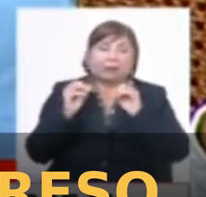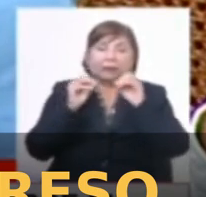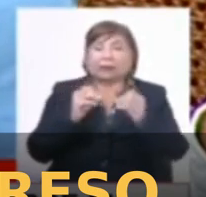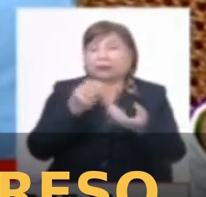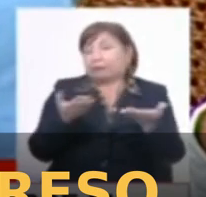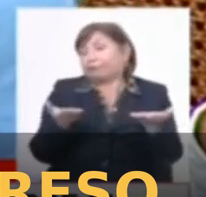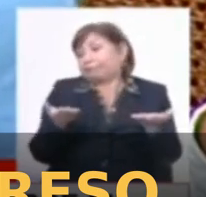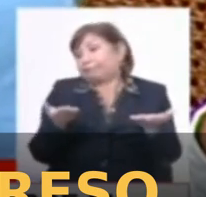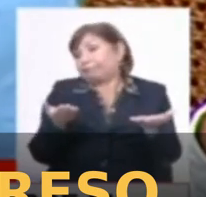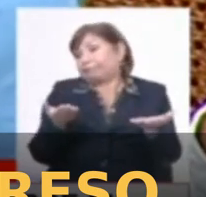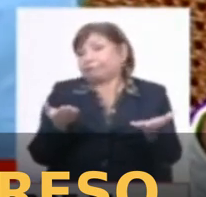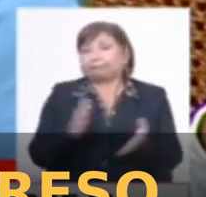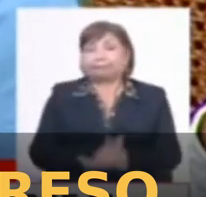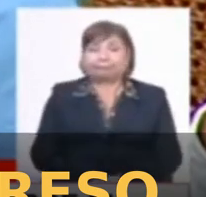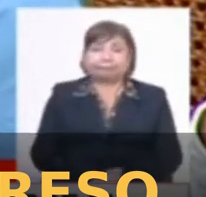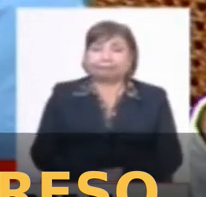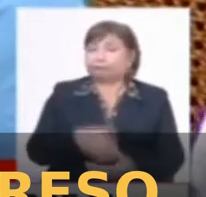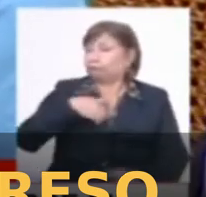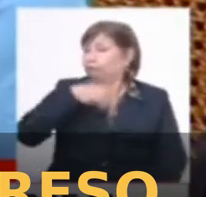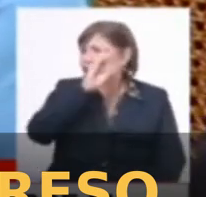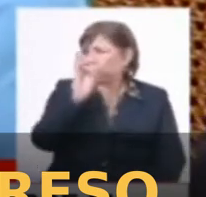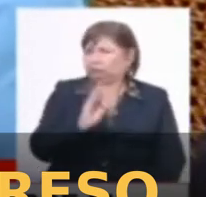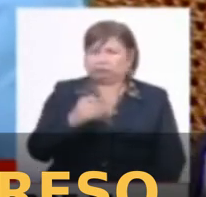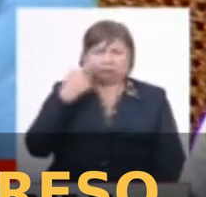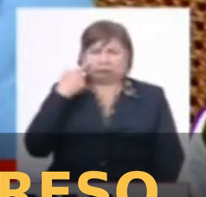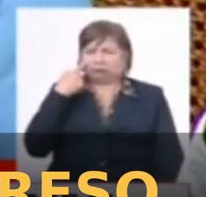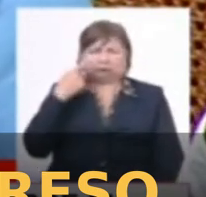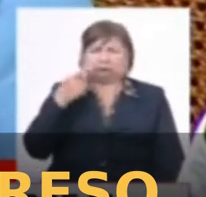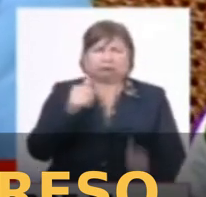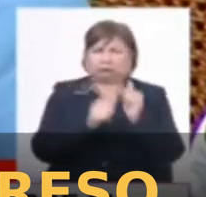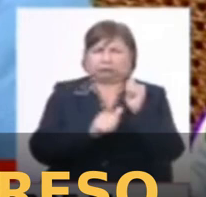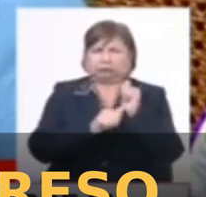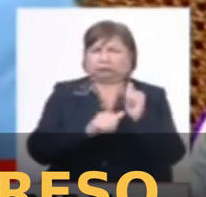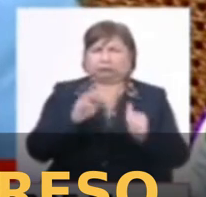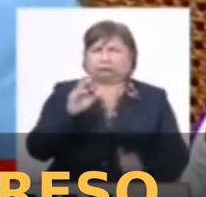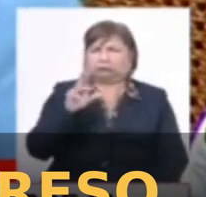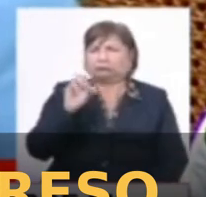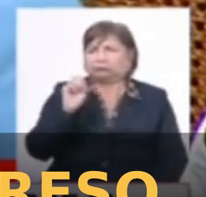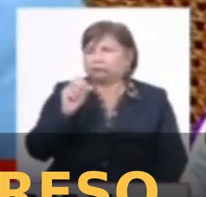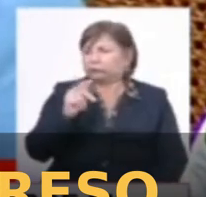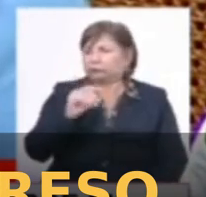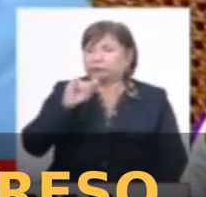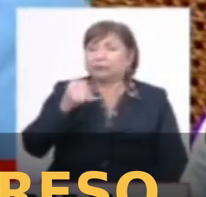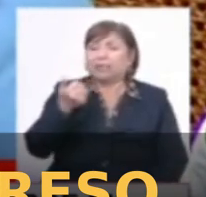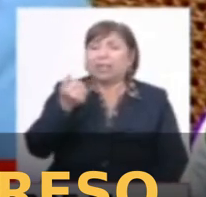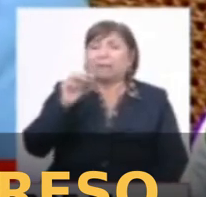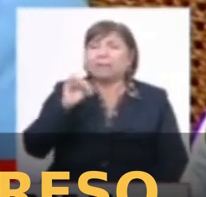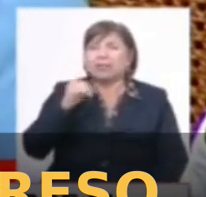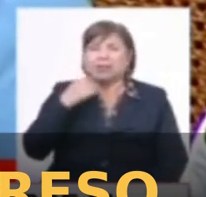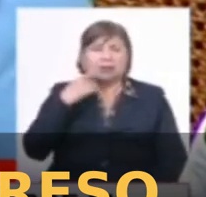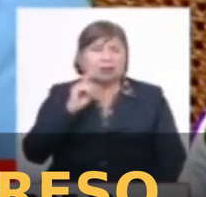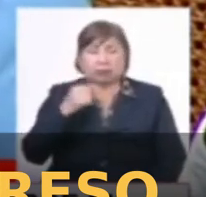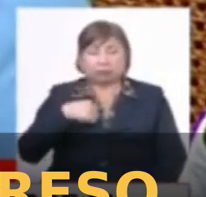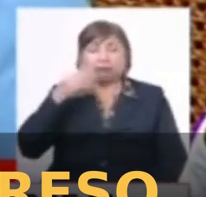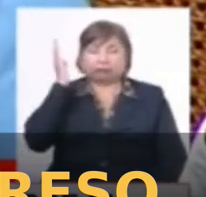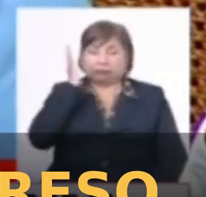perdón. Entonces yo jamás lo conozco al hermano de Fray Vázquez, a Jan no lo conozco, pero sí sabía de